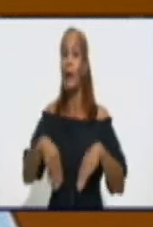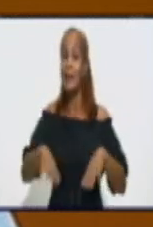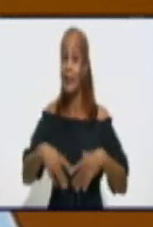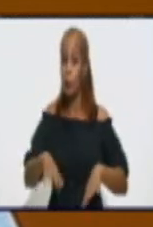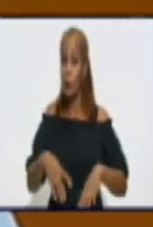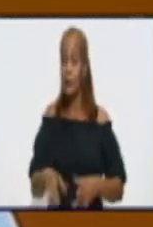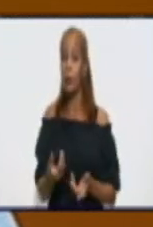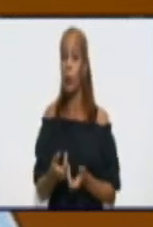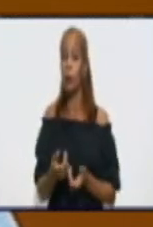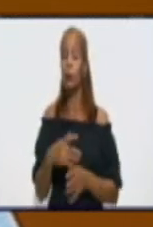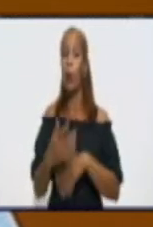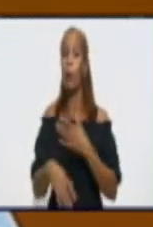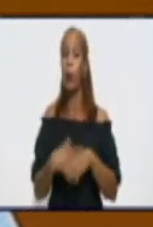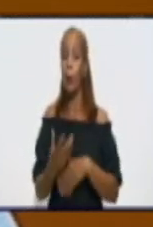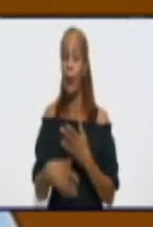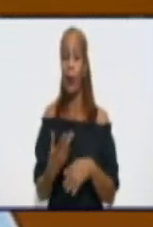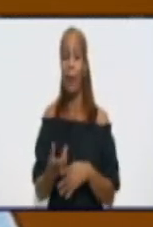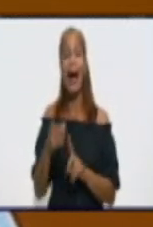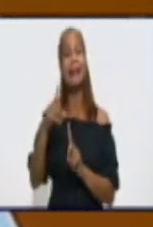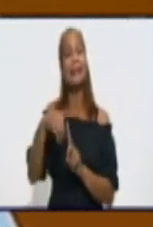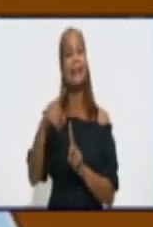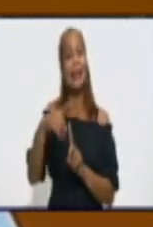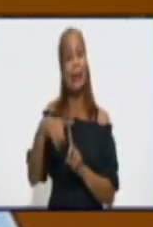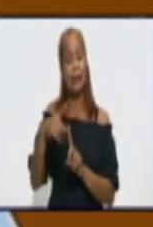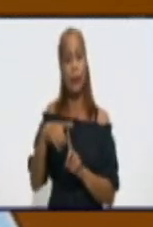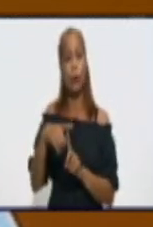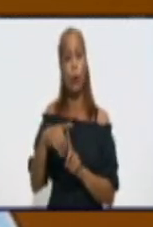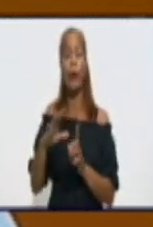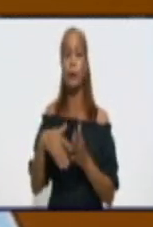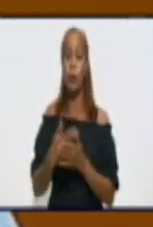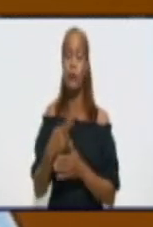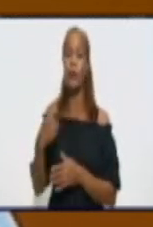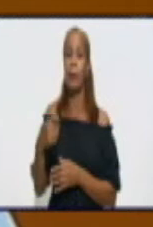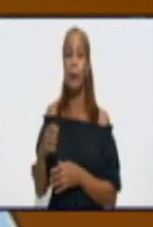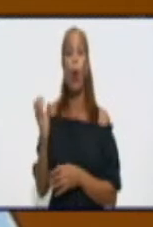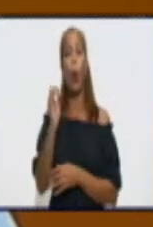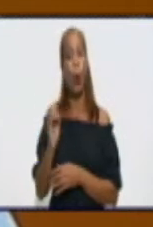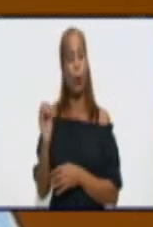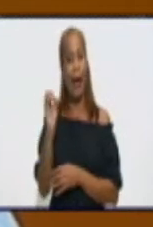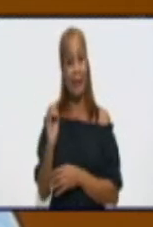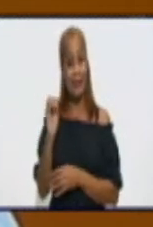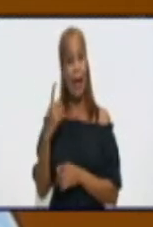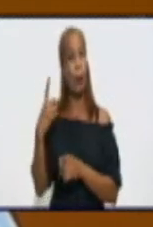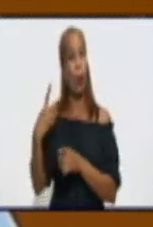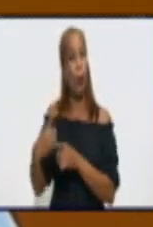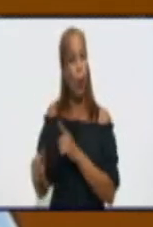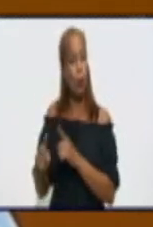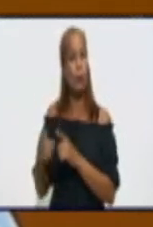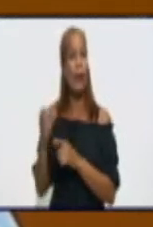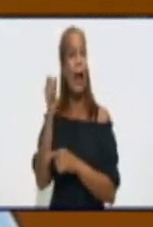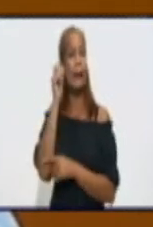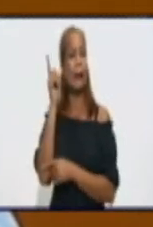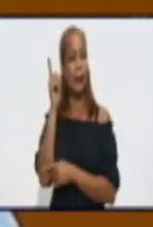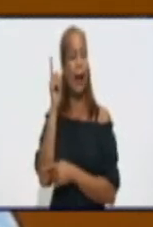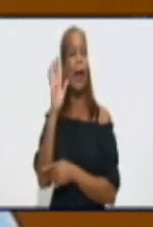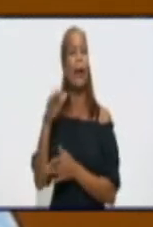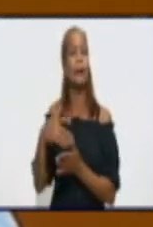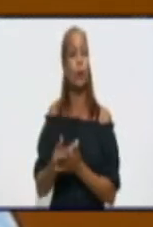con el grupo electrógeno de este sitio vacunal y entonces tuvimos que organizar una logística inversa. Es decir, llevábamos a las 6 de la mañana